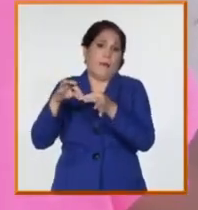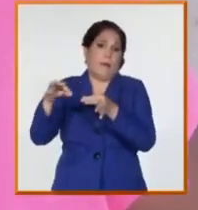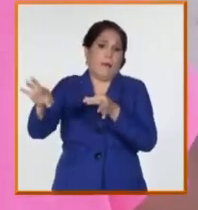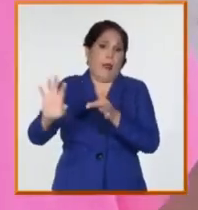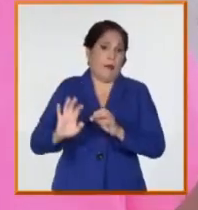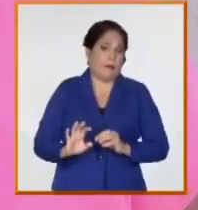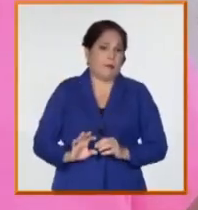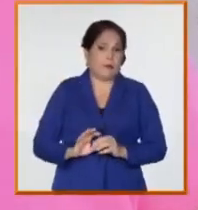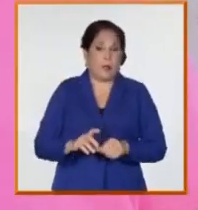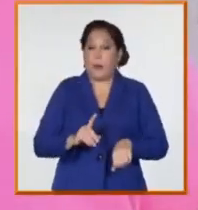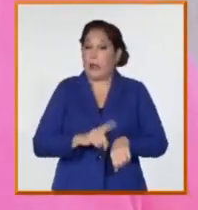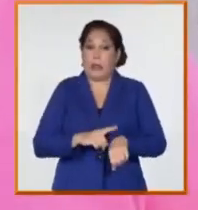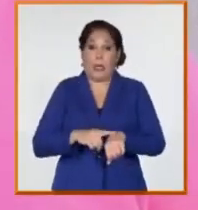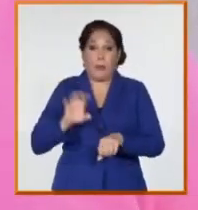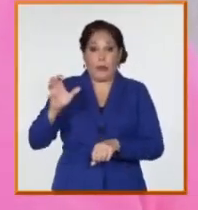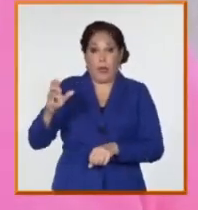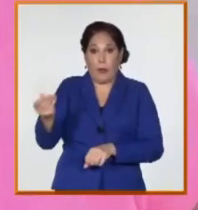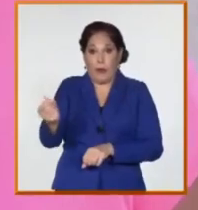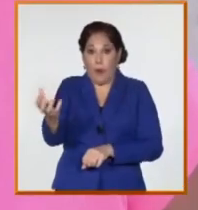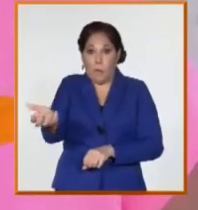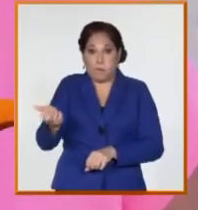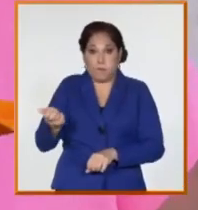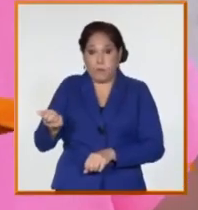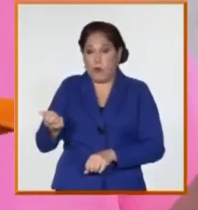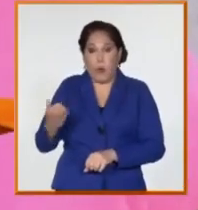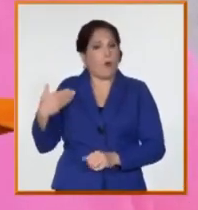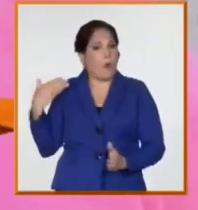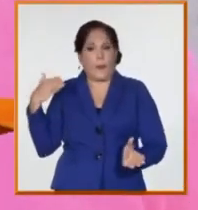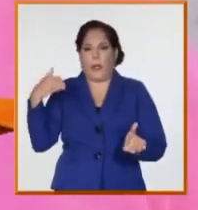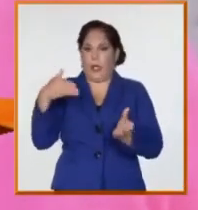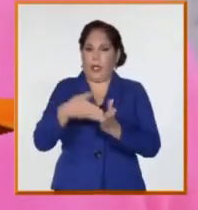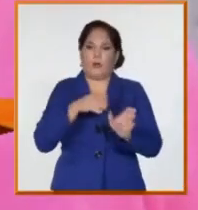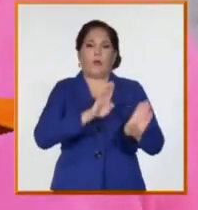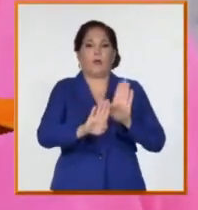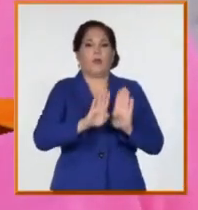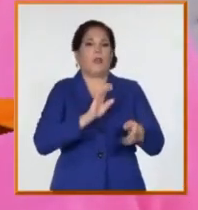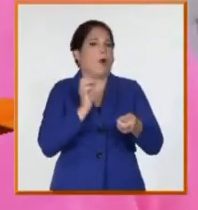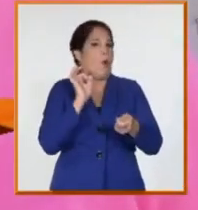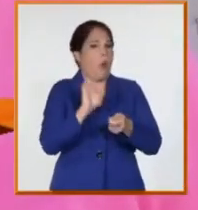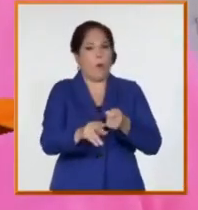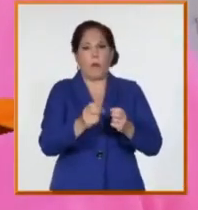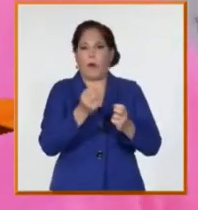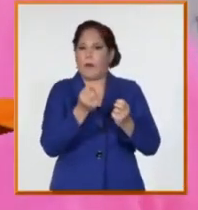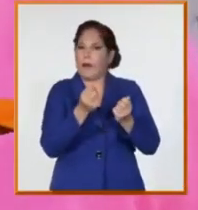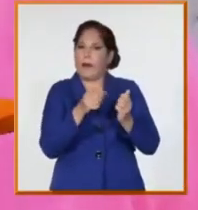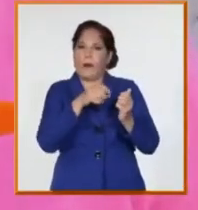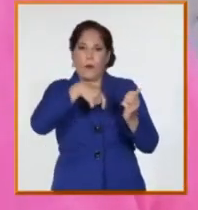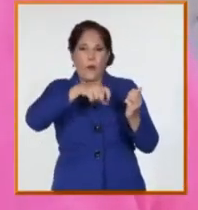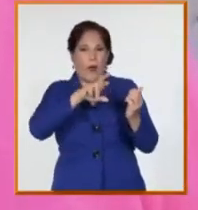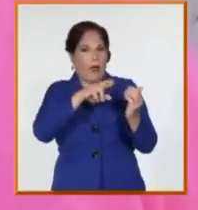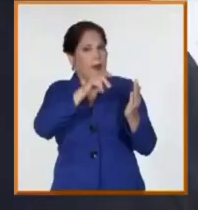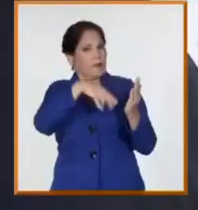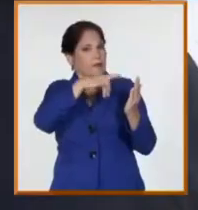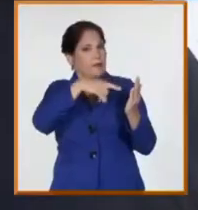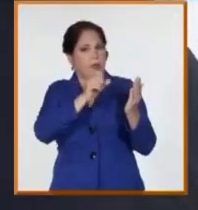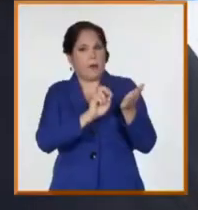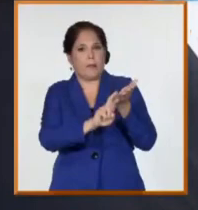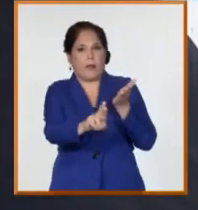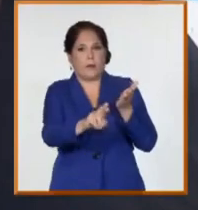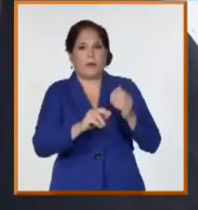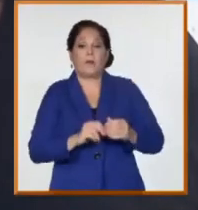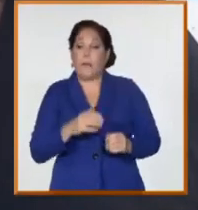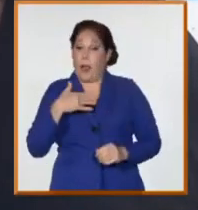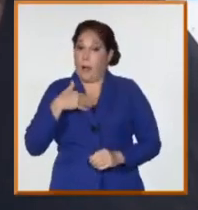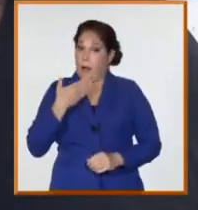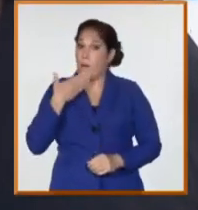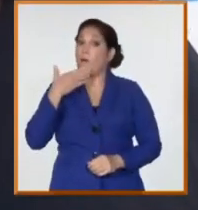no me da tiempo ir al banco a extraer dinero y ya directamente puedo venir y comprar cuando cuando estén los productos en venta uno de los